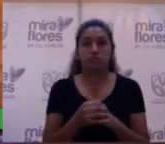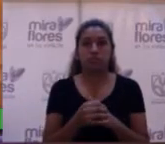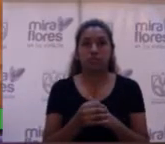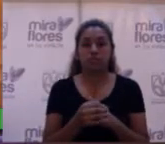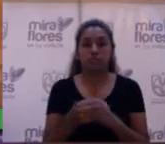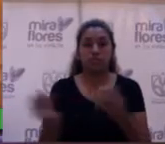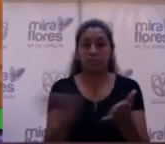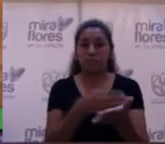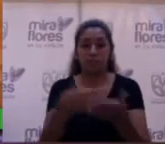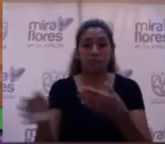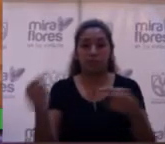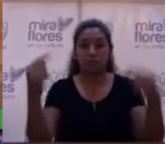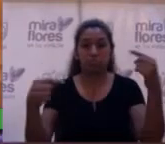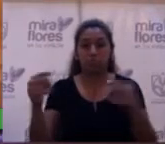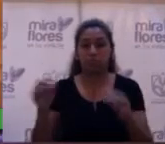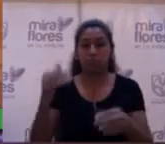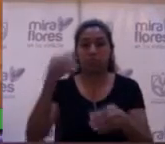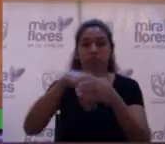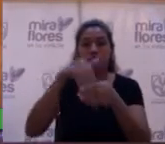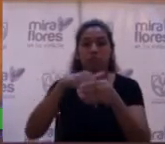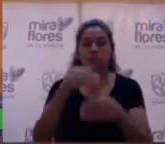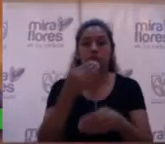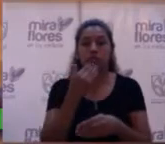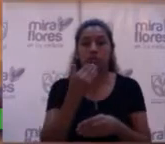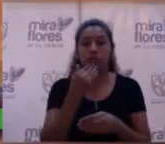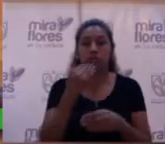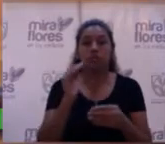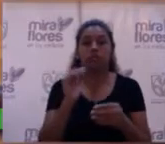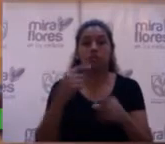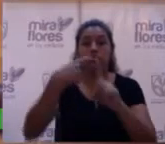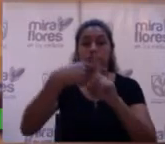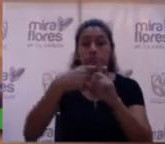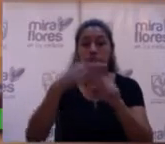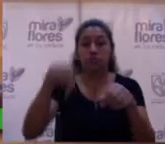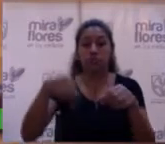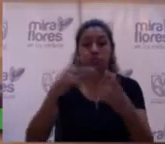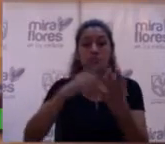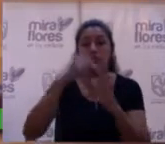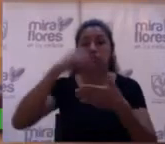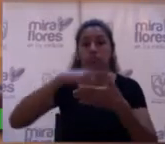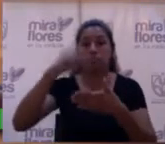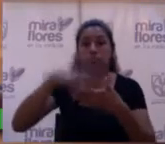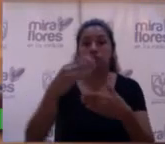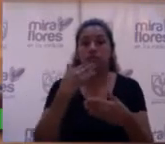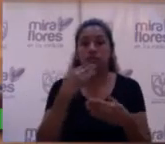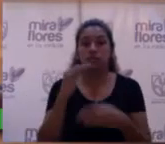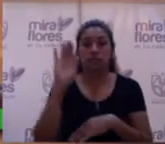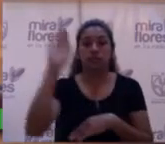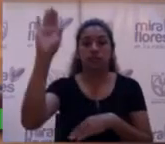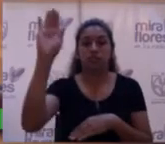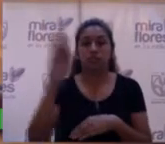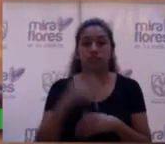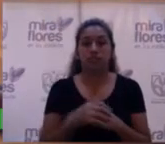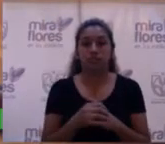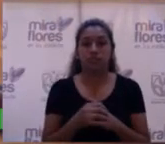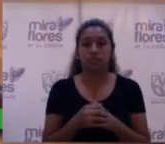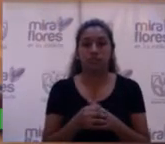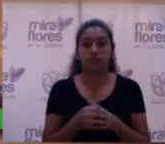Si no tenemos debate, procederemos al voto. Aquellos miembros del Consejo que estén a favor de aprobar este proyecto, sírvanse expresarlo en señal de